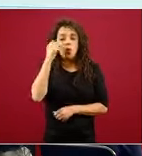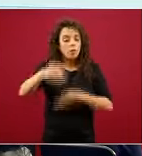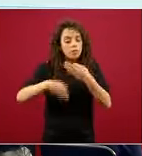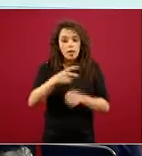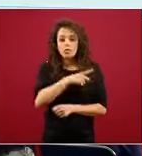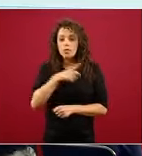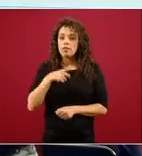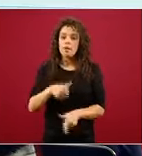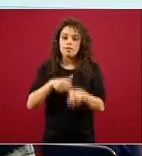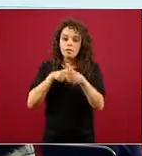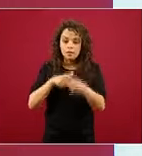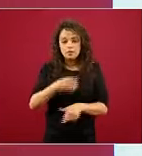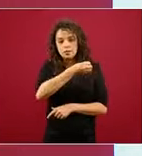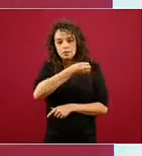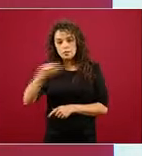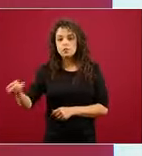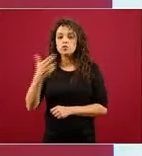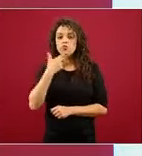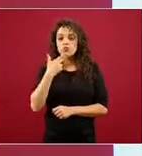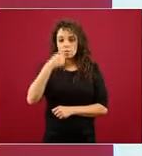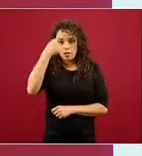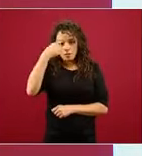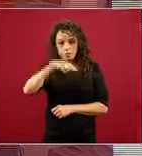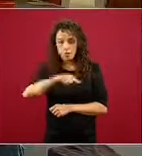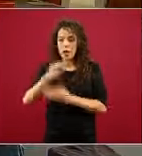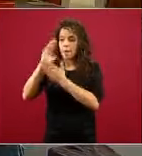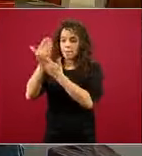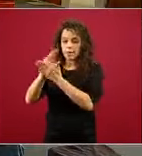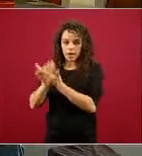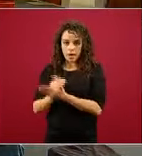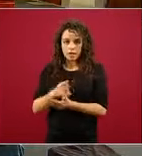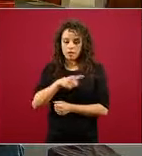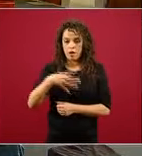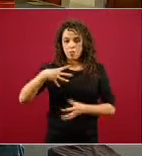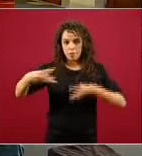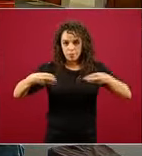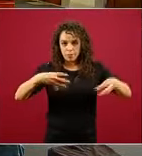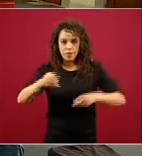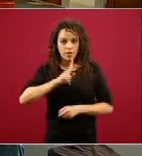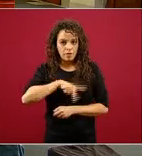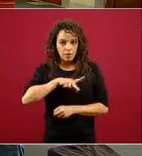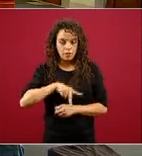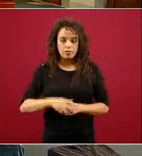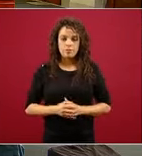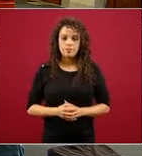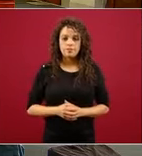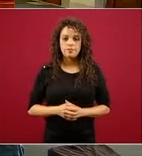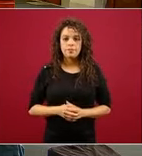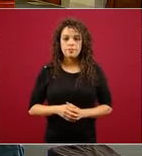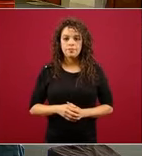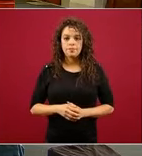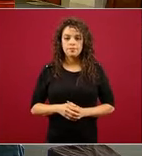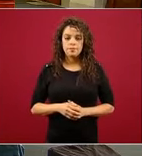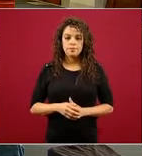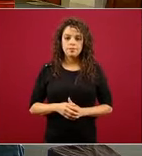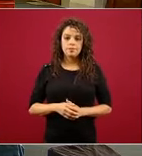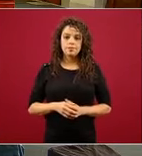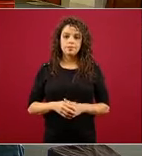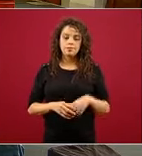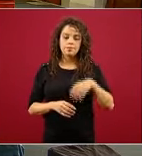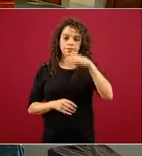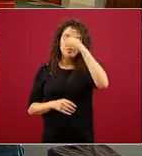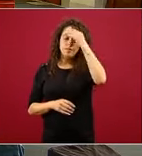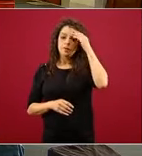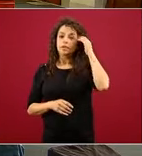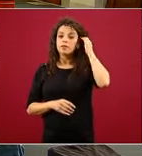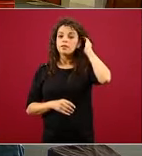para poder reducir el contagio del virus. ¿Me puede pasar la siguiente, por favor? Muchas gracias.